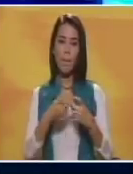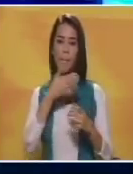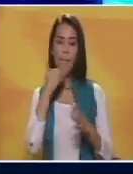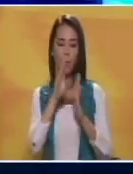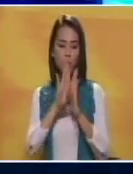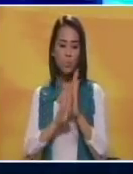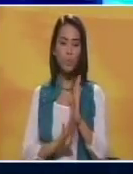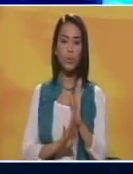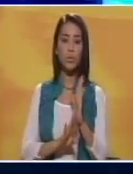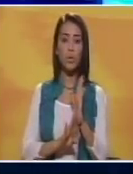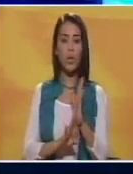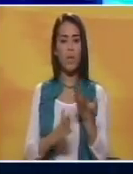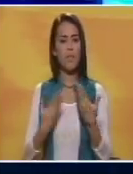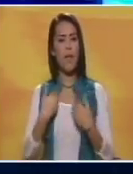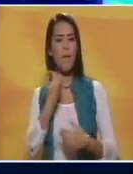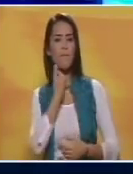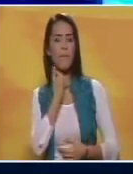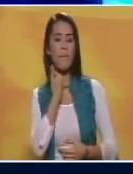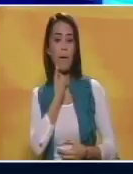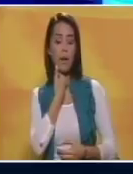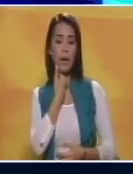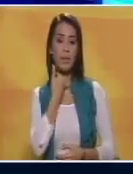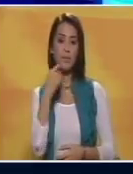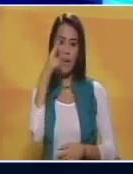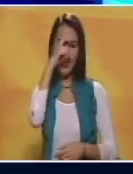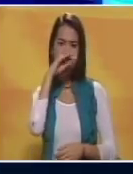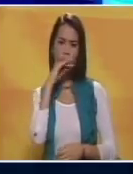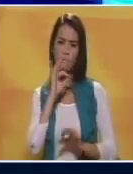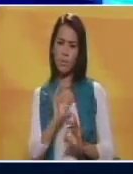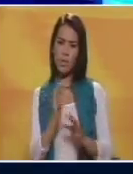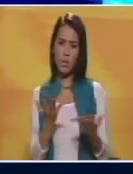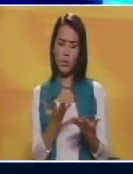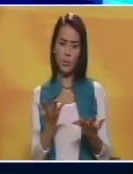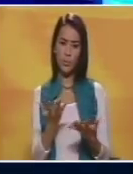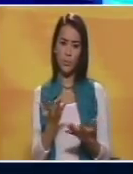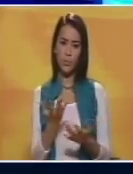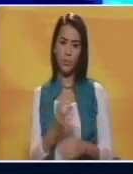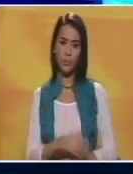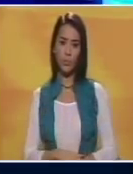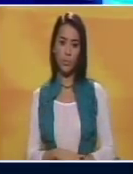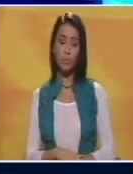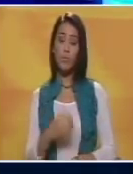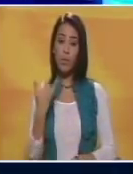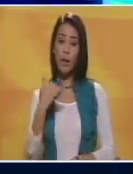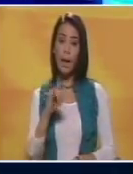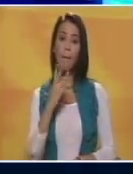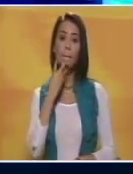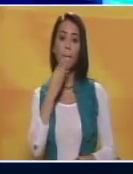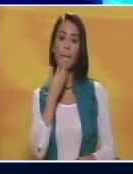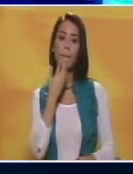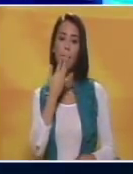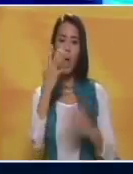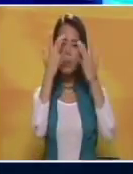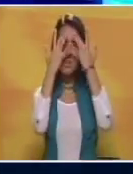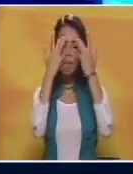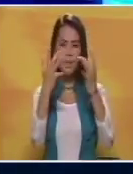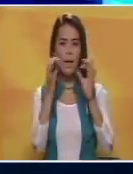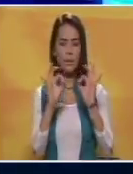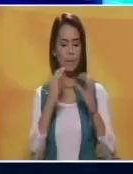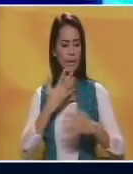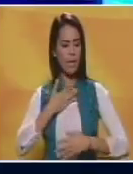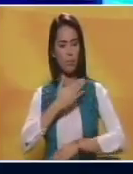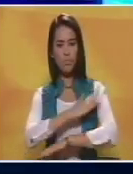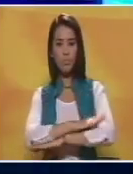los riesgos de padecer alguna patología a consecuencia de estados constantes de ira tenemos adquirir inteligencia emocional,